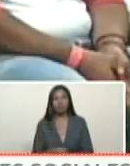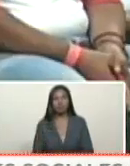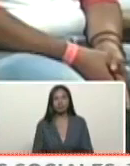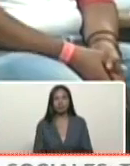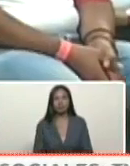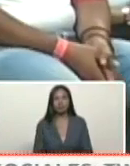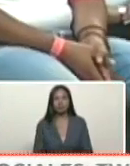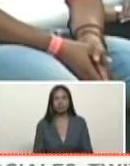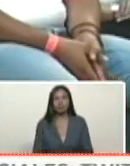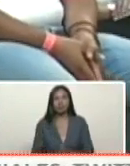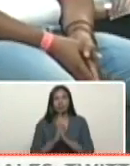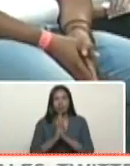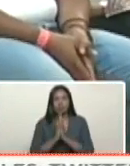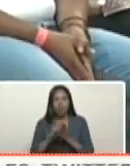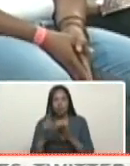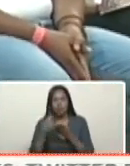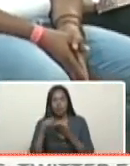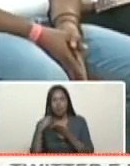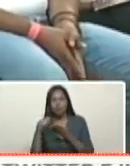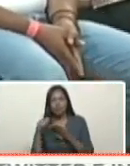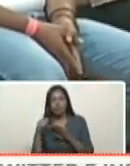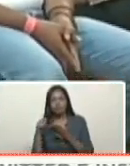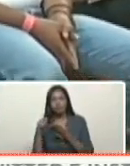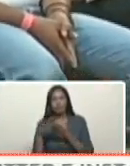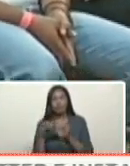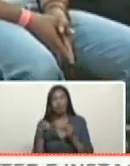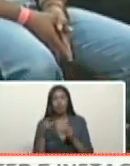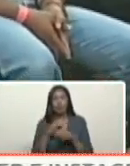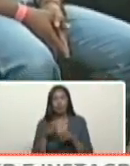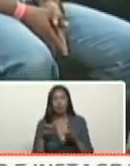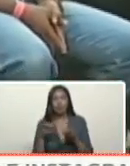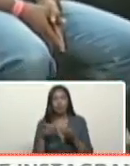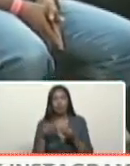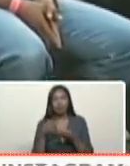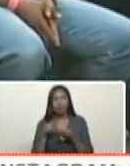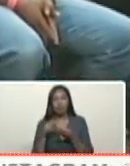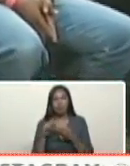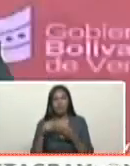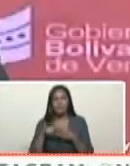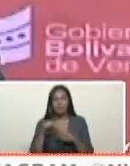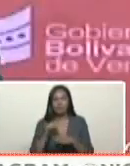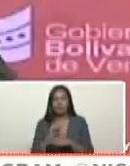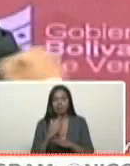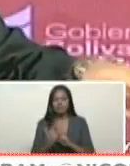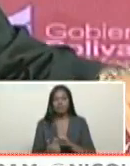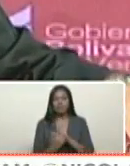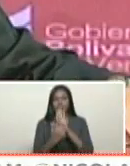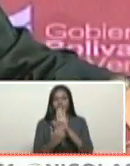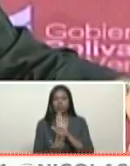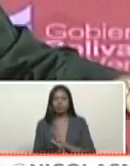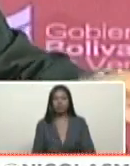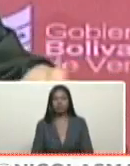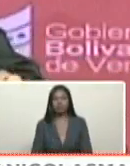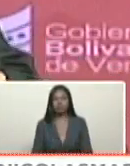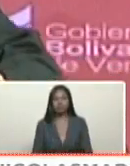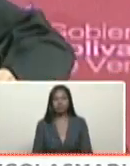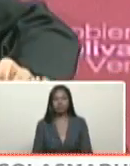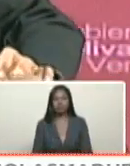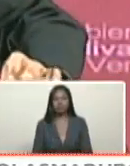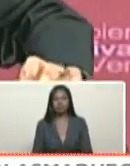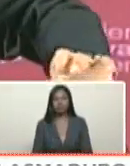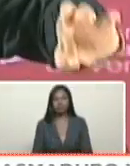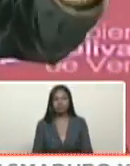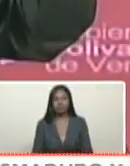secretariado, tomen nota, secretaria general, primer frente, el frente